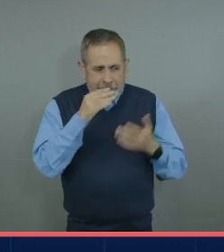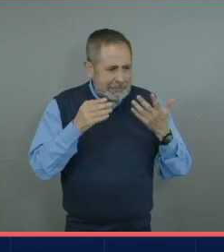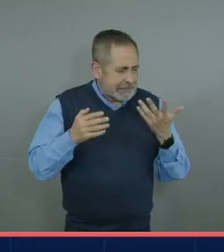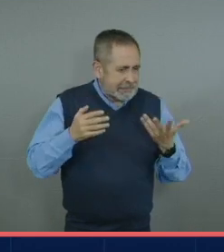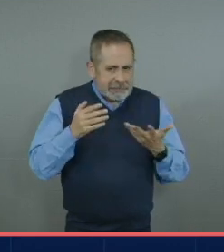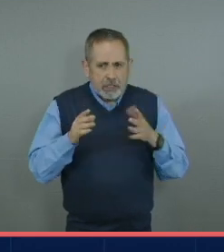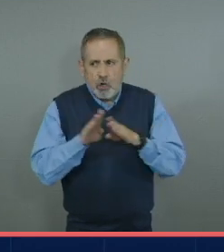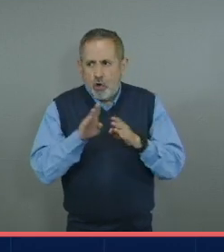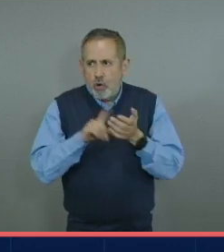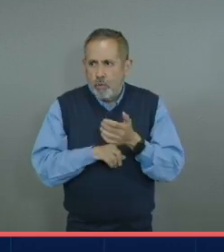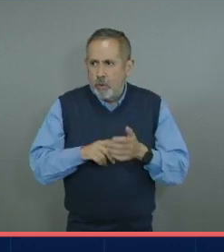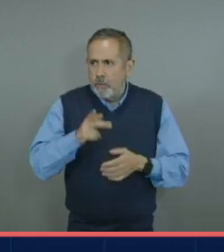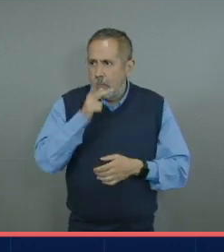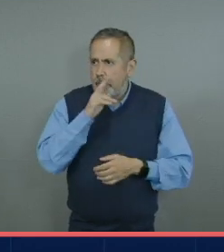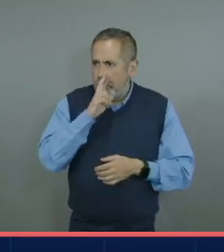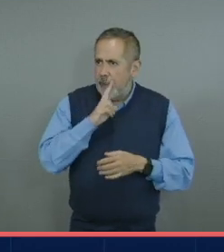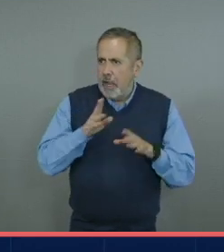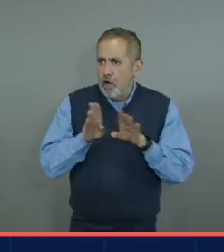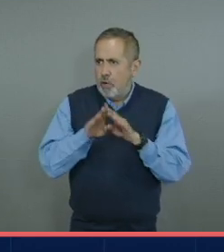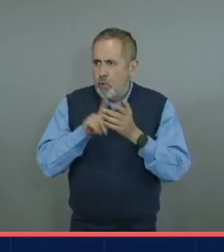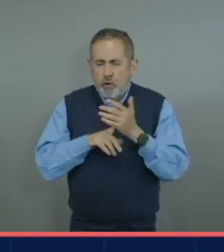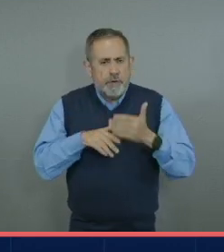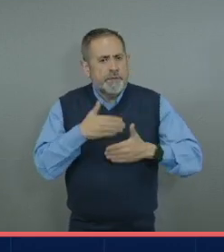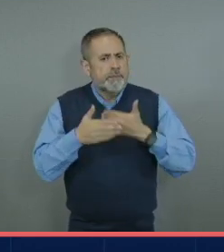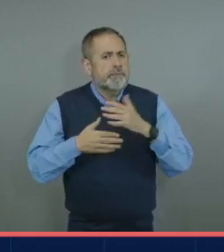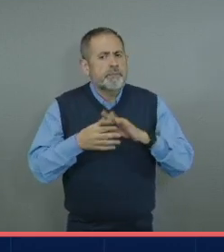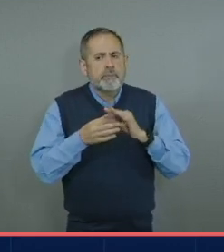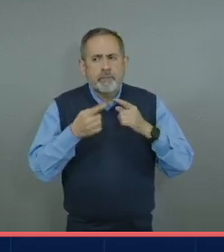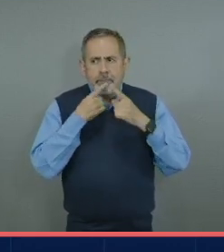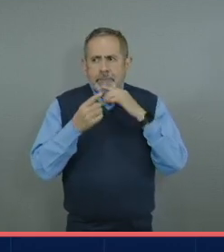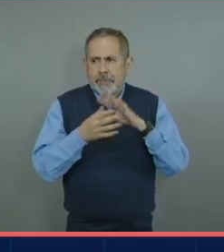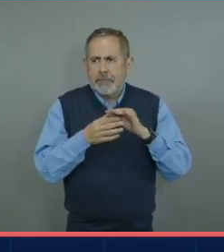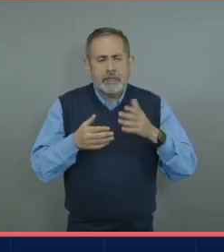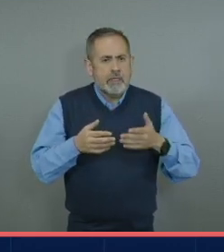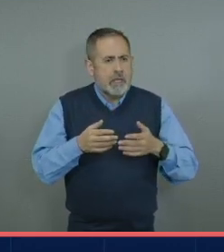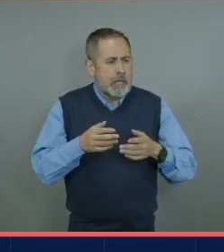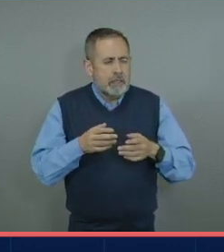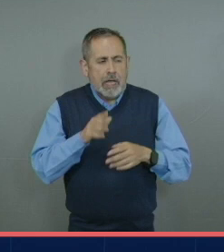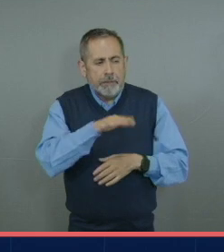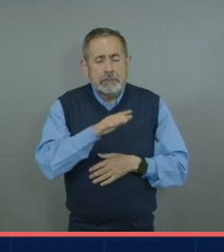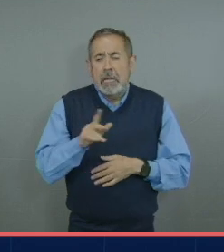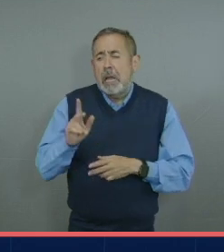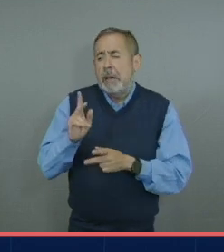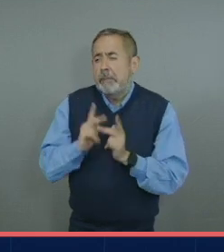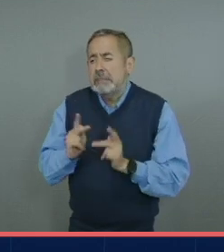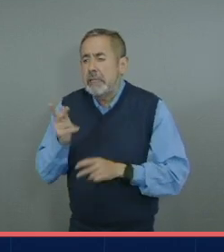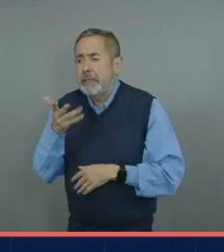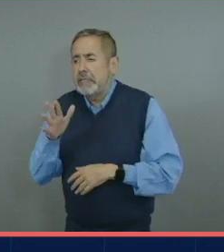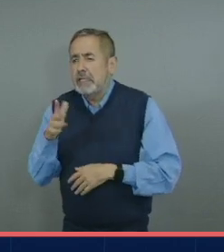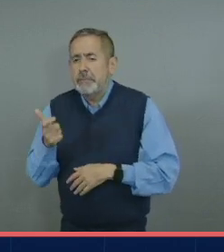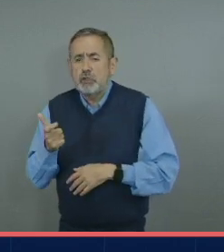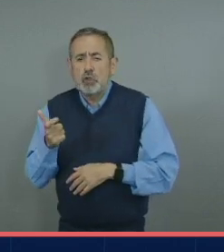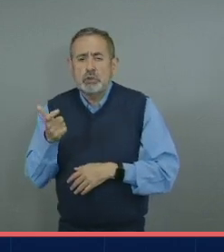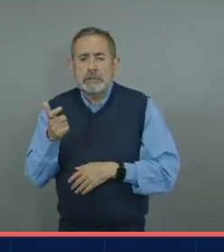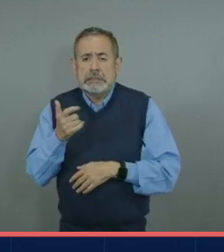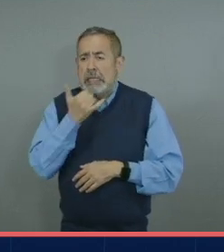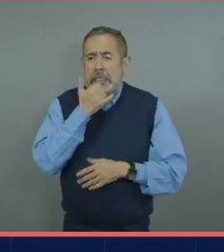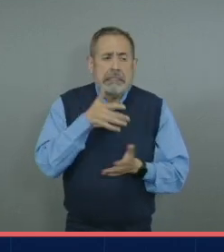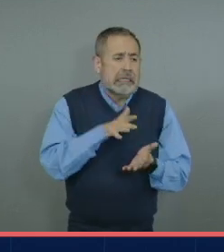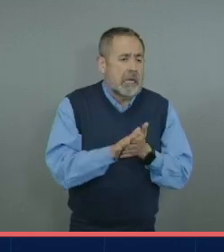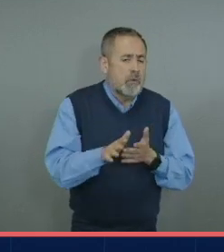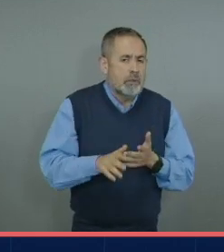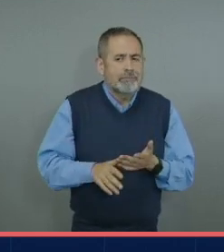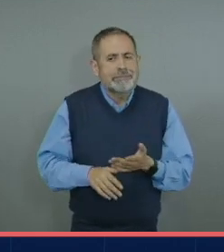mamá o a ti, tú mismo, escuchar decir que me prestas 10 pesos, es que ya no tengo, es que ya se me acabó el dinero,